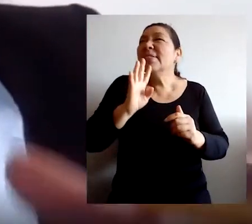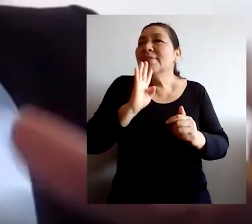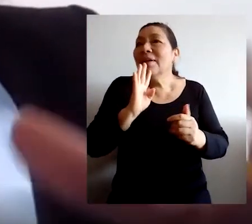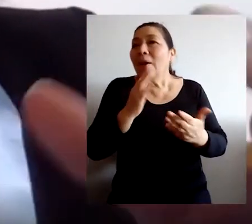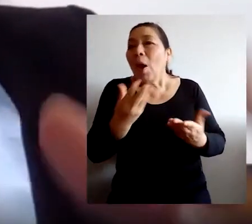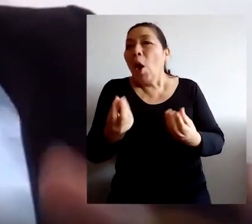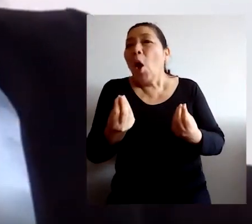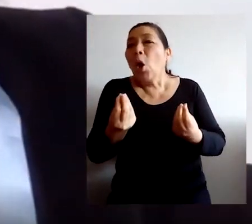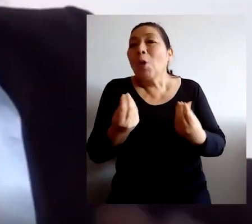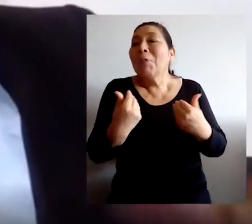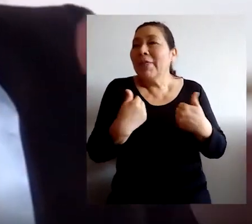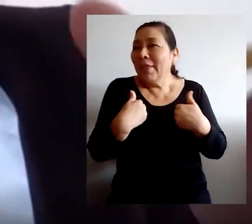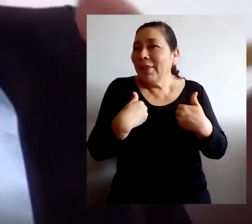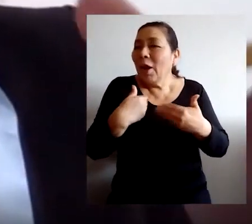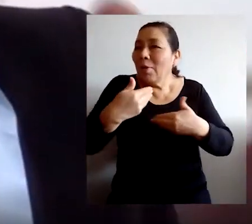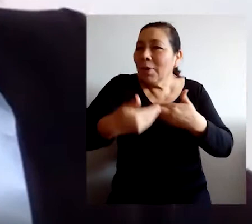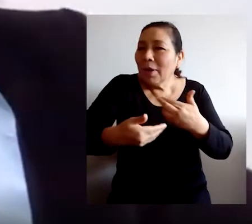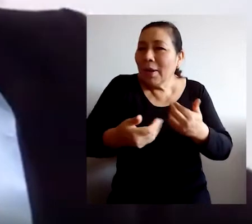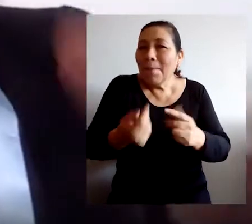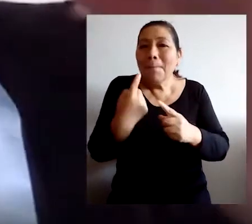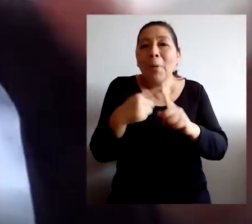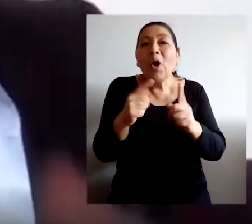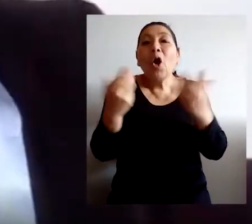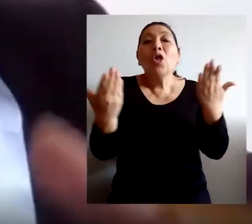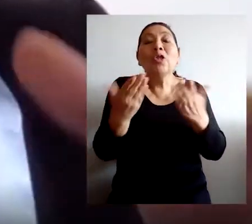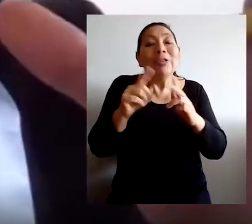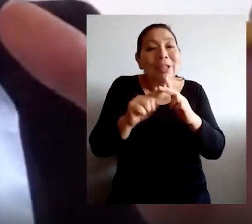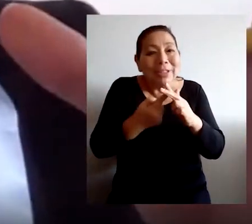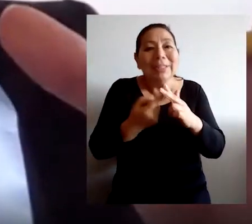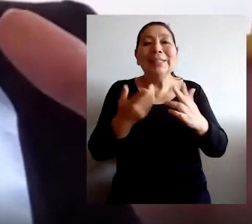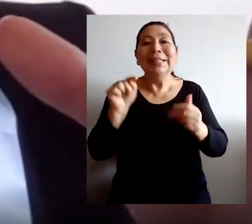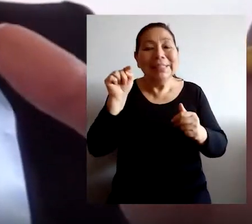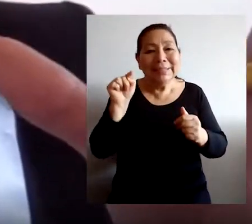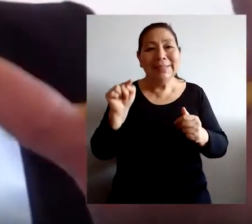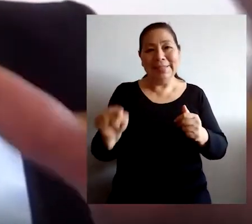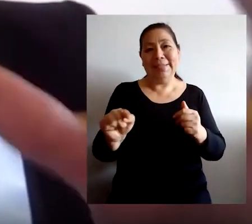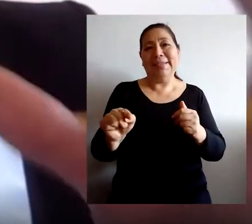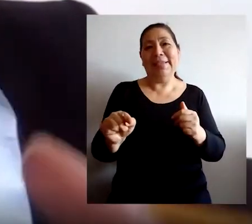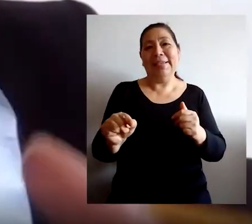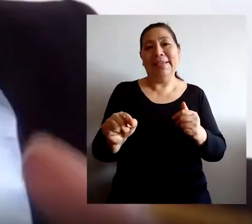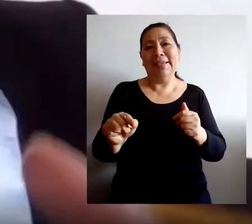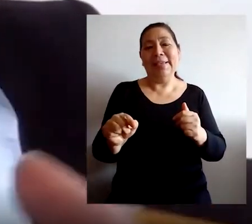en la medida que sea un proceso primigenio donde recién se está